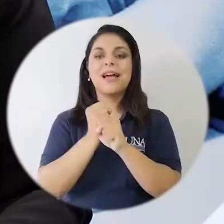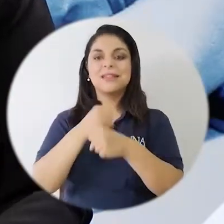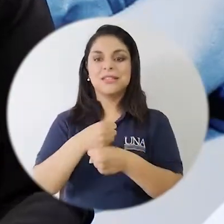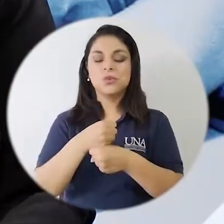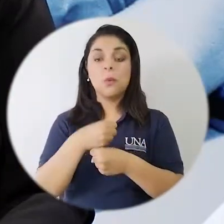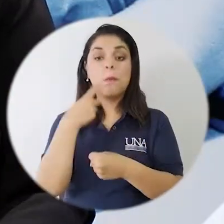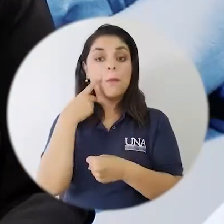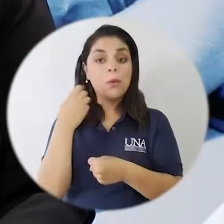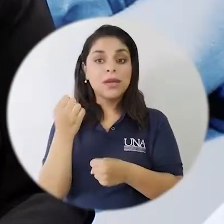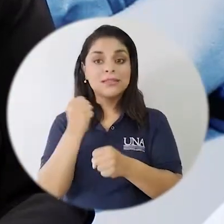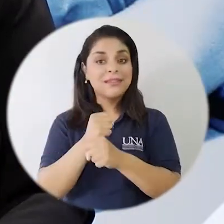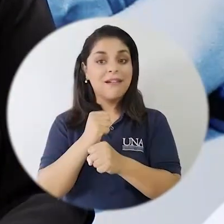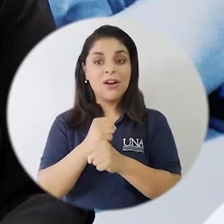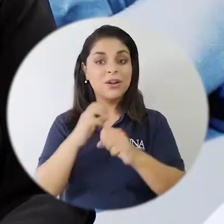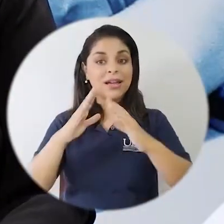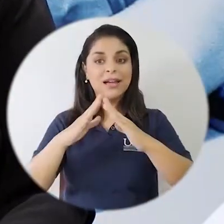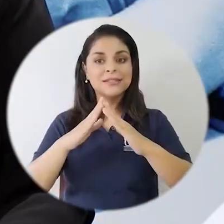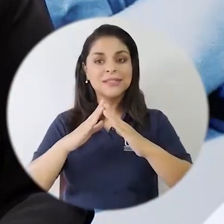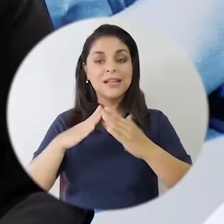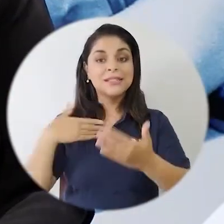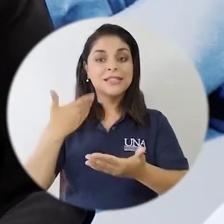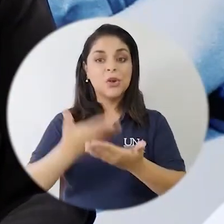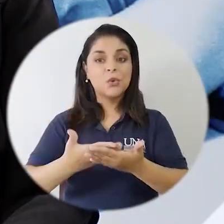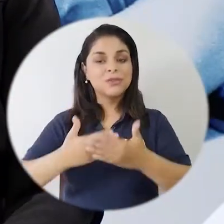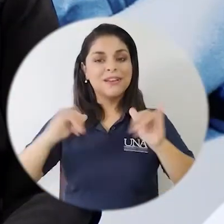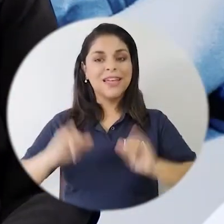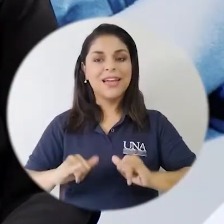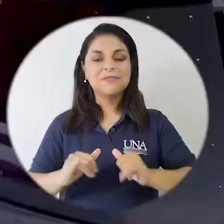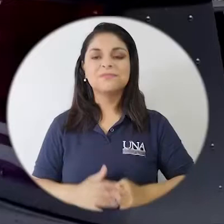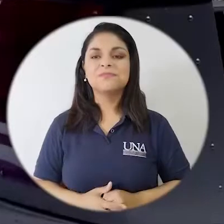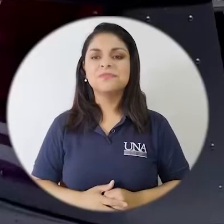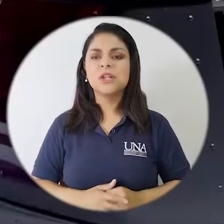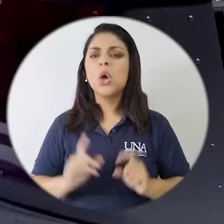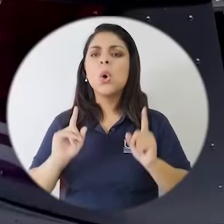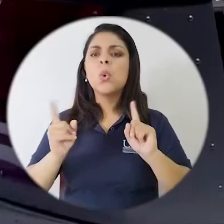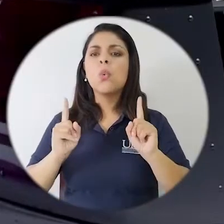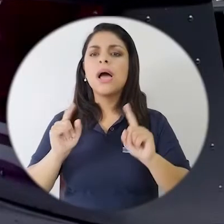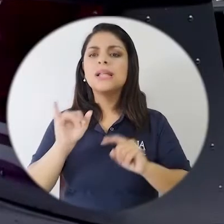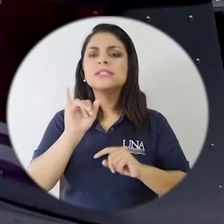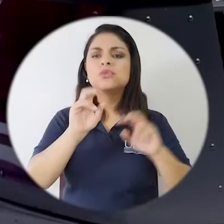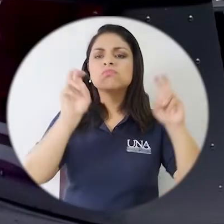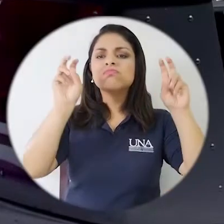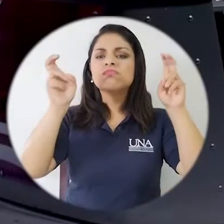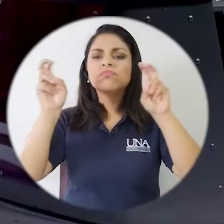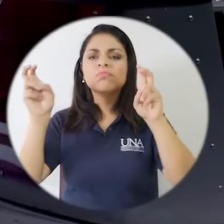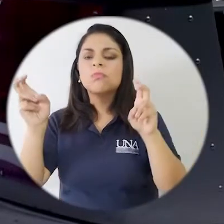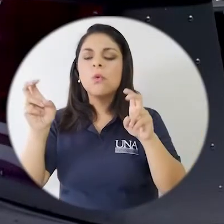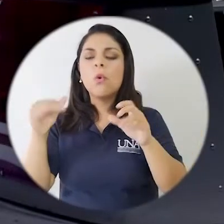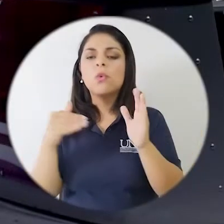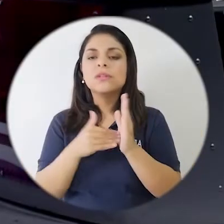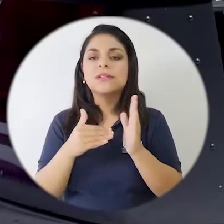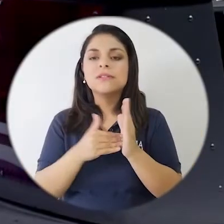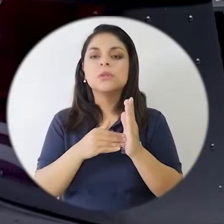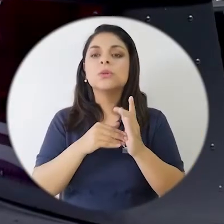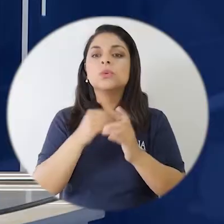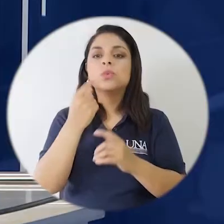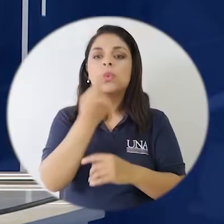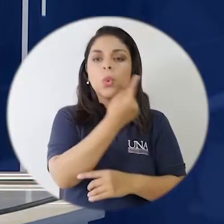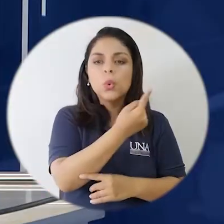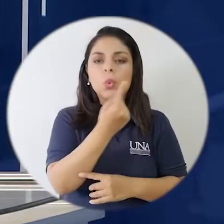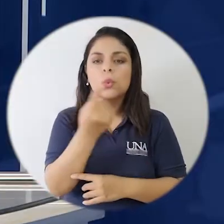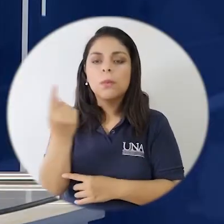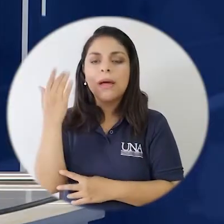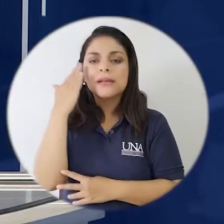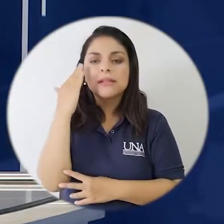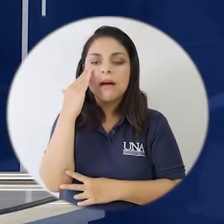¿verdad? Porque como ya lo hemos hablado, Sí. el teletrabajo Llegó para quedarse. ¿Cuáles serían esos ejes? Recapitulemos los ejes uno por uno